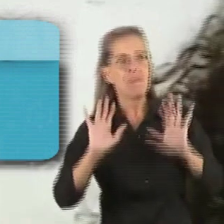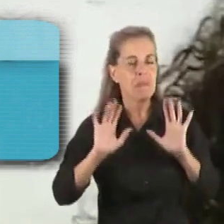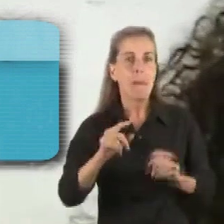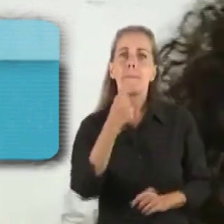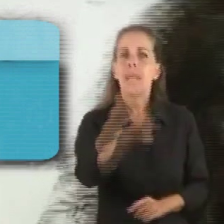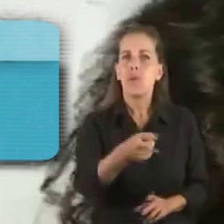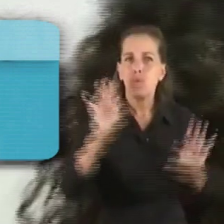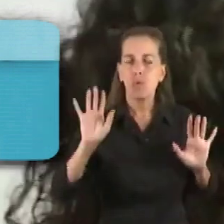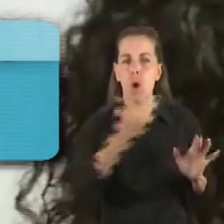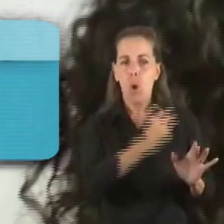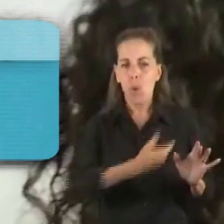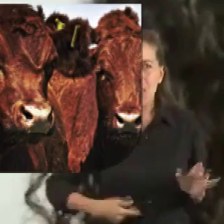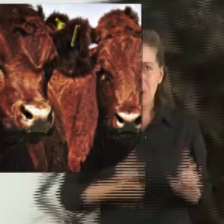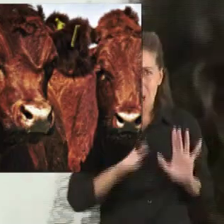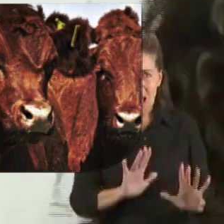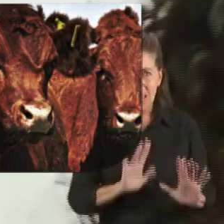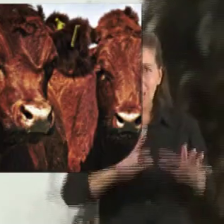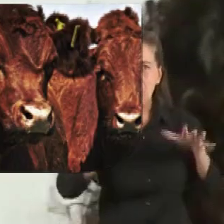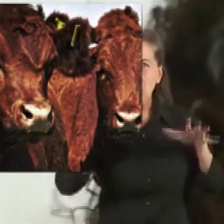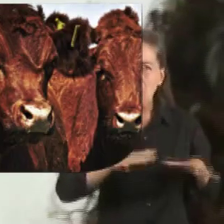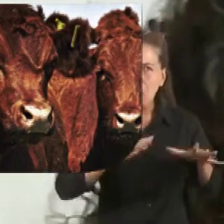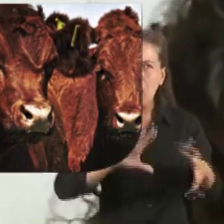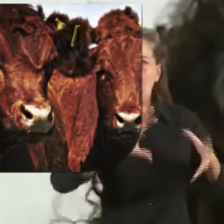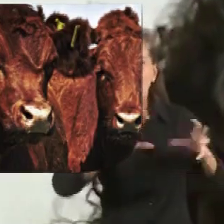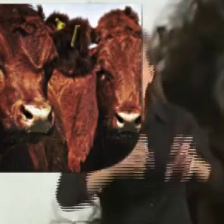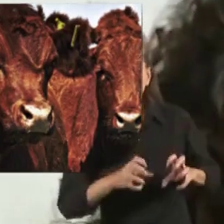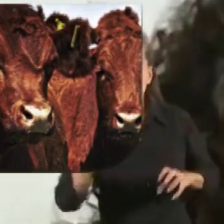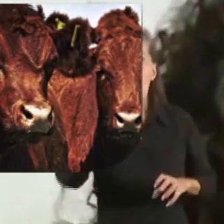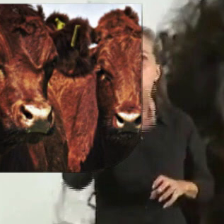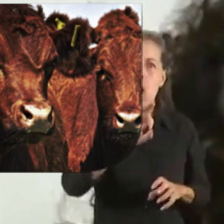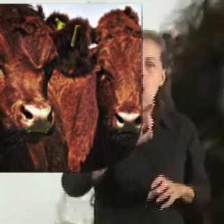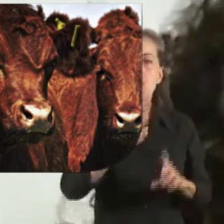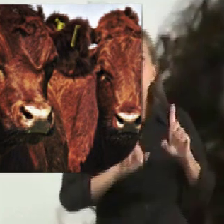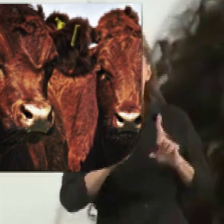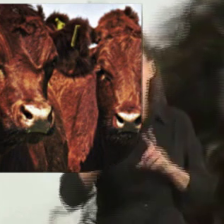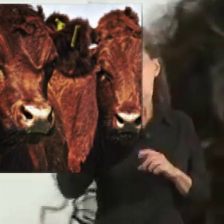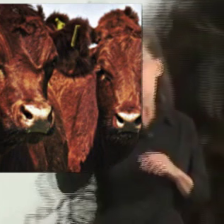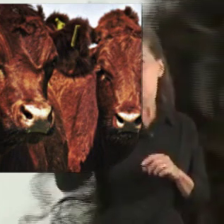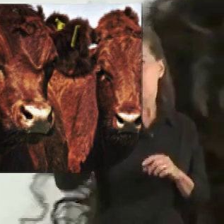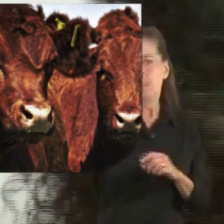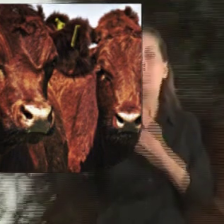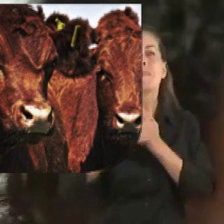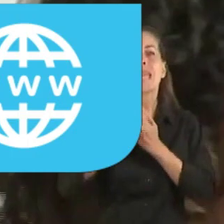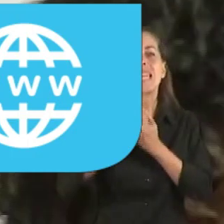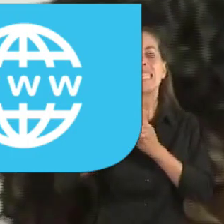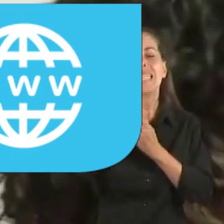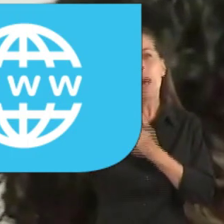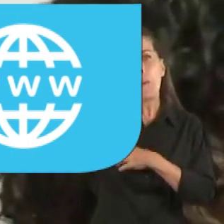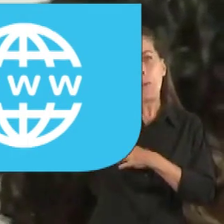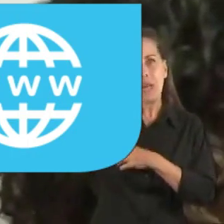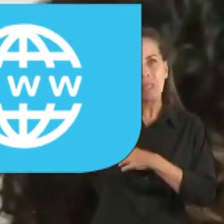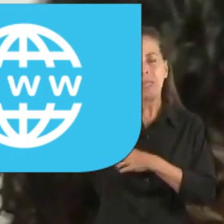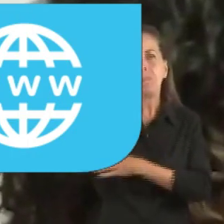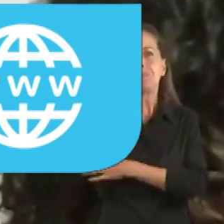débil, y siguiendo esa idea, quien habló hace algunas horas fue la ministra de Seguridad, Patricia Bullrich,